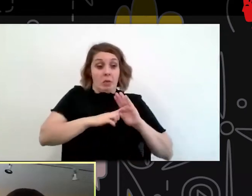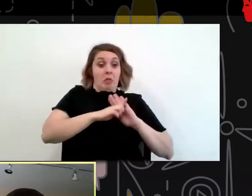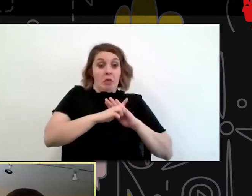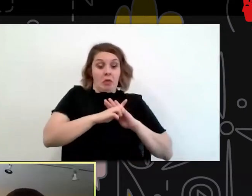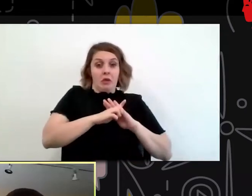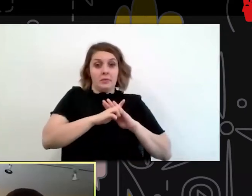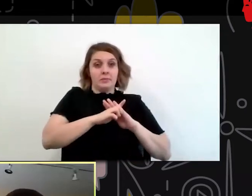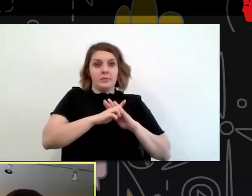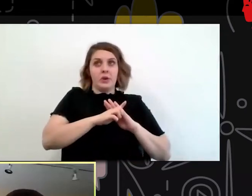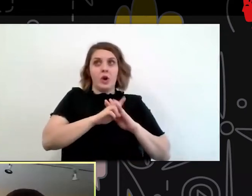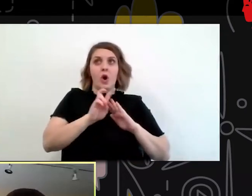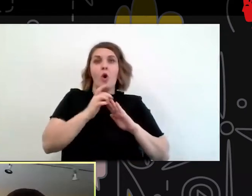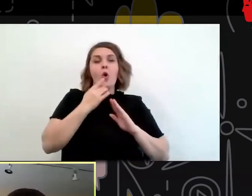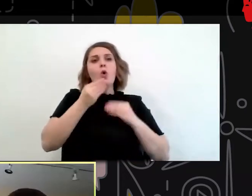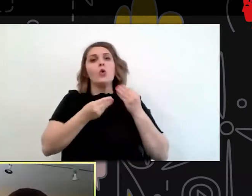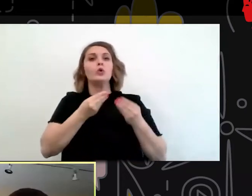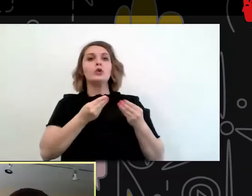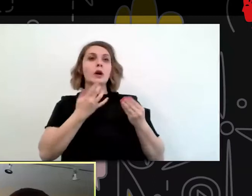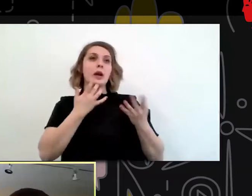empleaban para otras